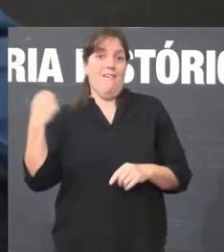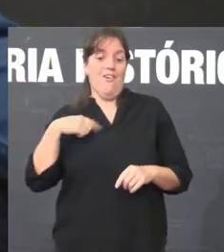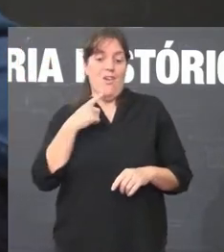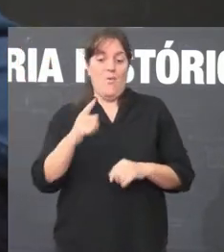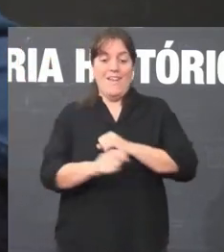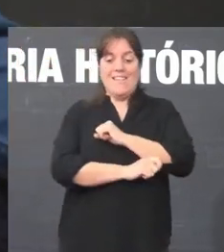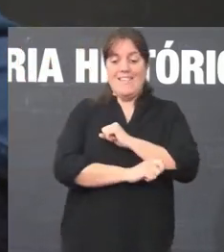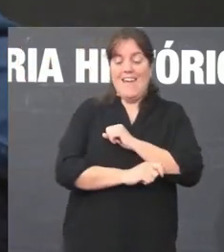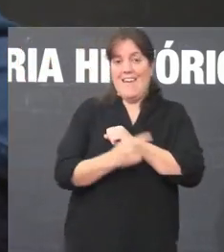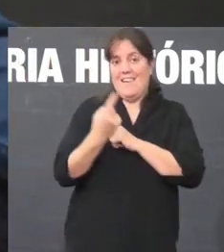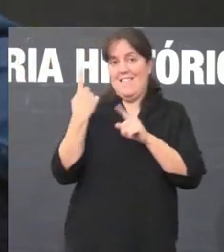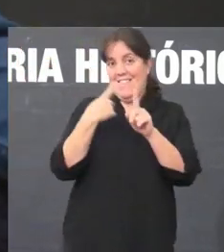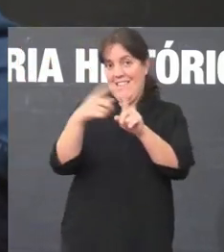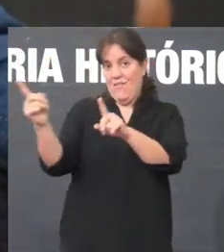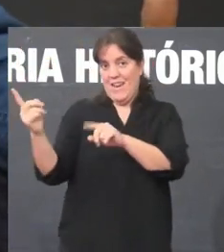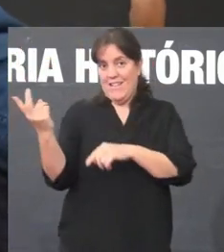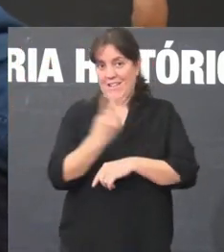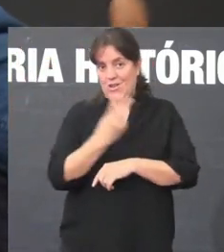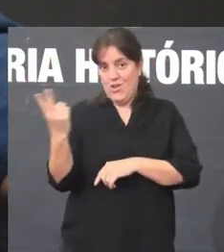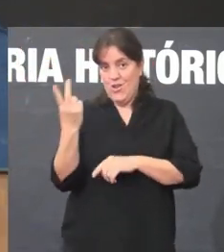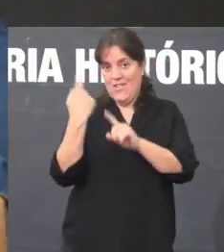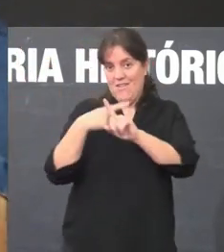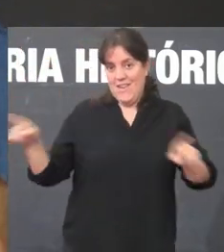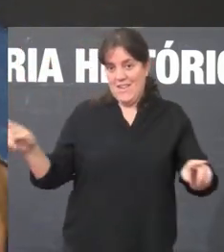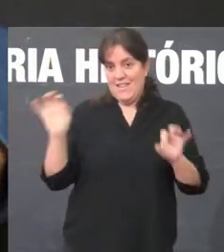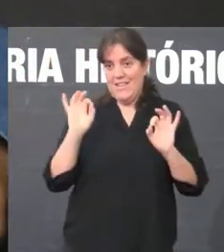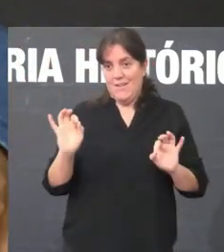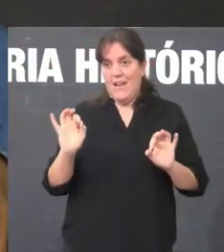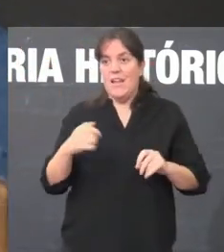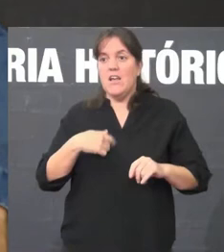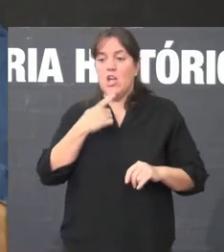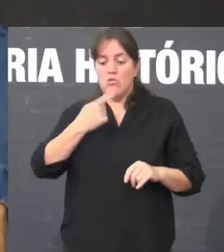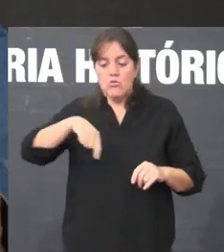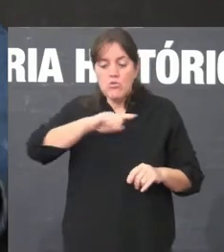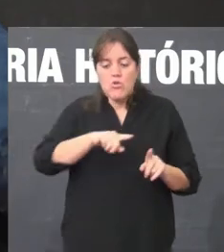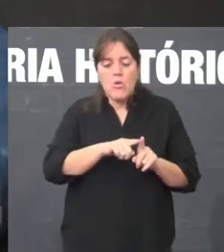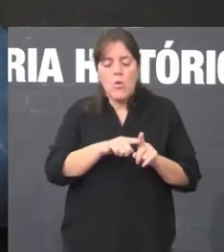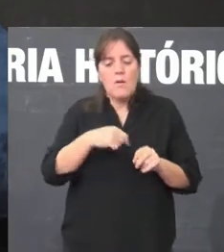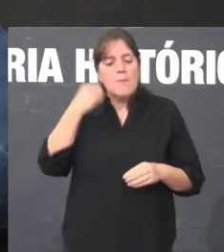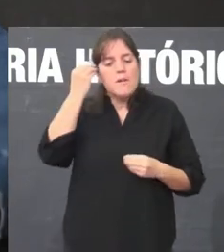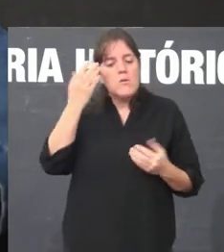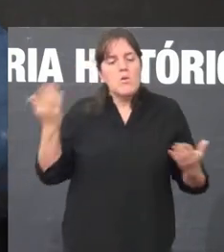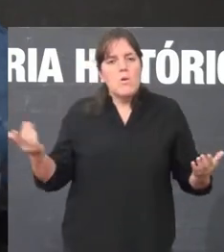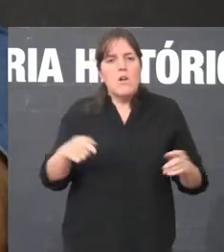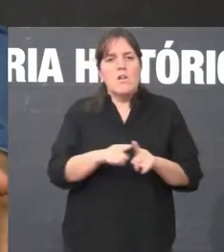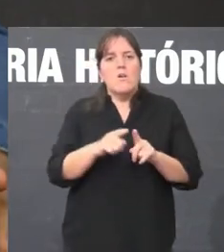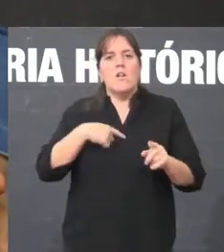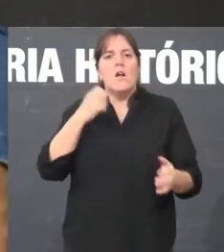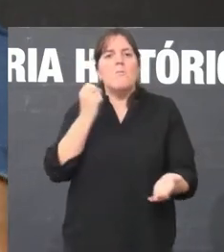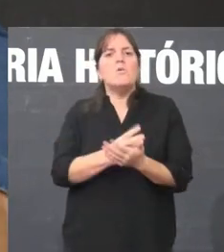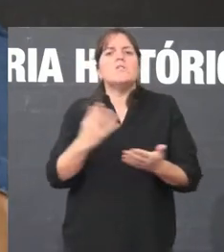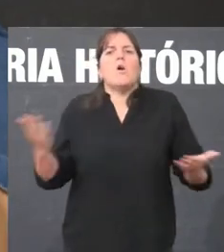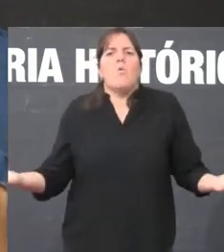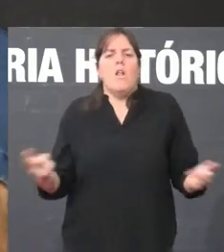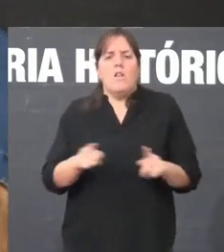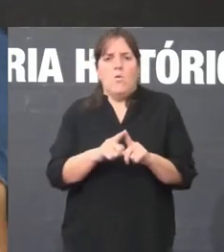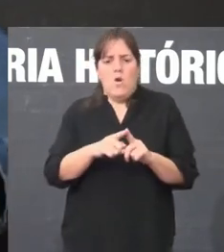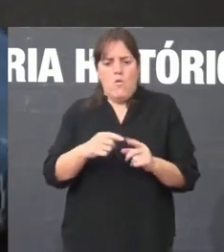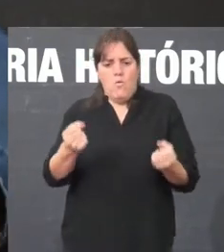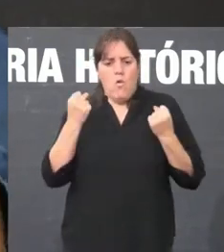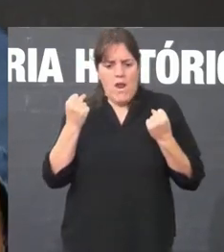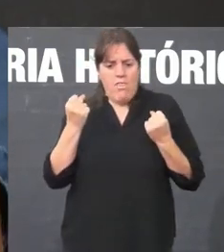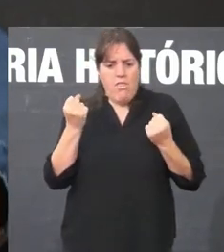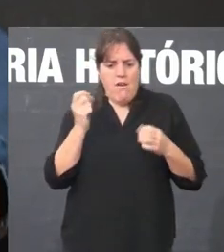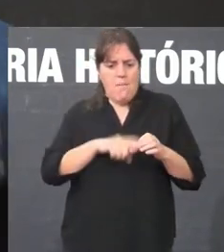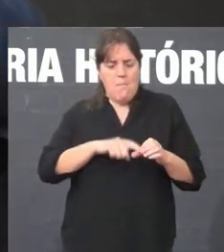estrategias distintas. Bien, nosotros entendemos que nuestra apuesta es acumular fuerza, lo cual